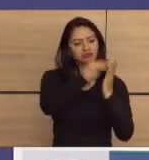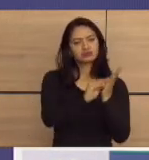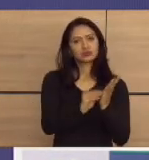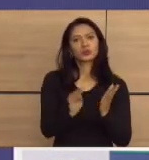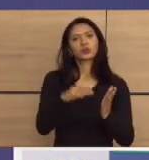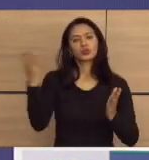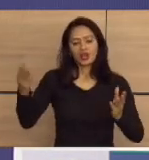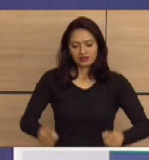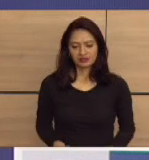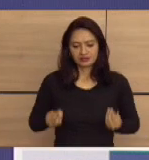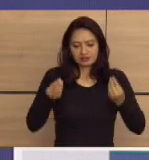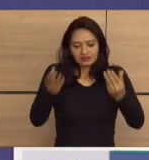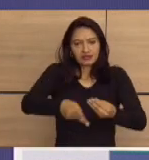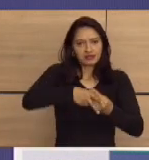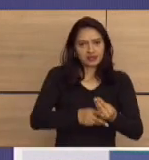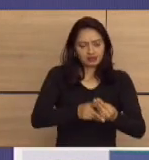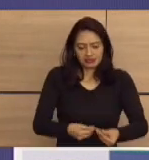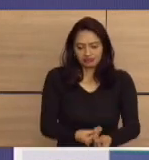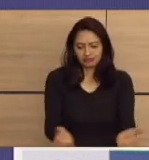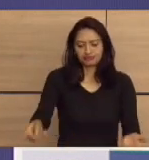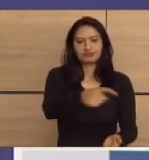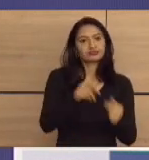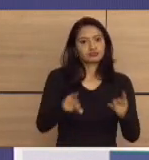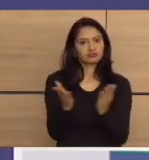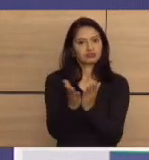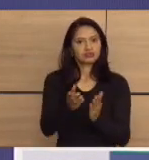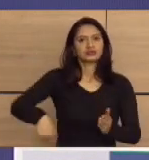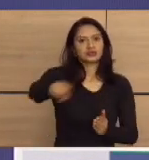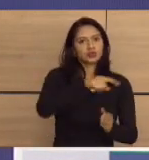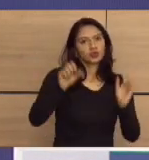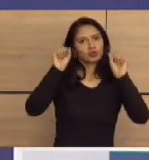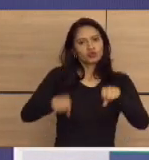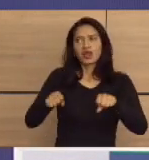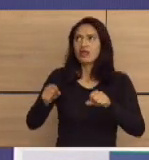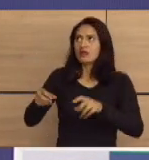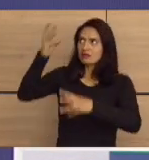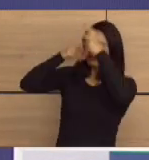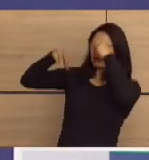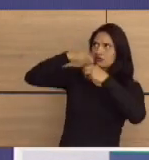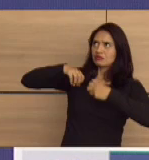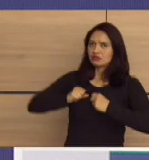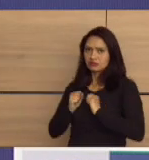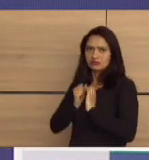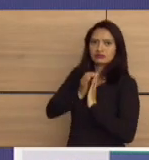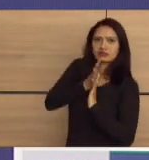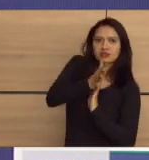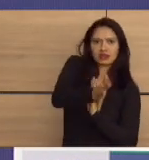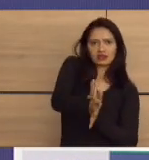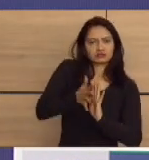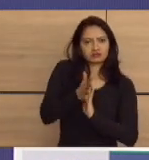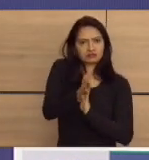dar los elementos para que con los estudiantes puedan ellos crear una narrativa acompañada de no solamente toda